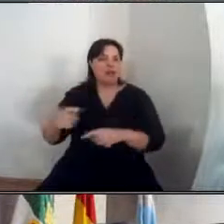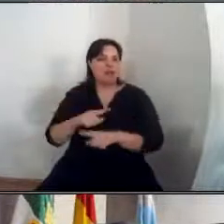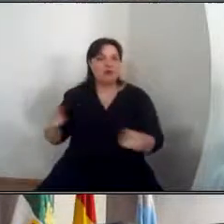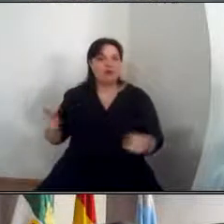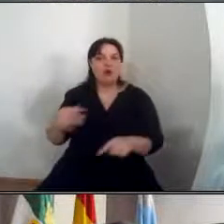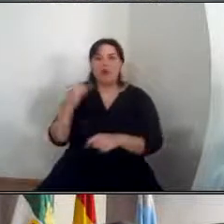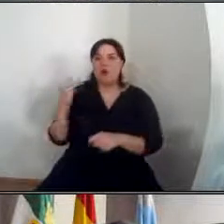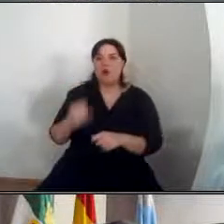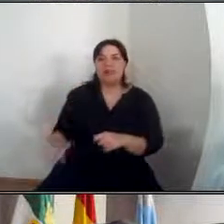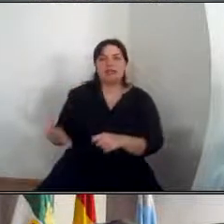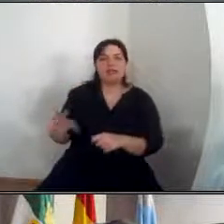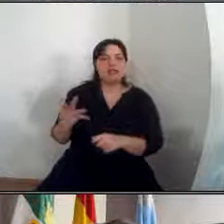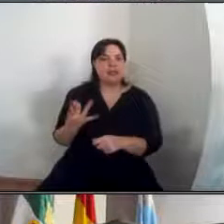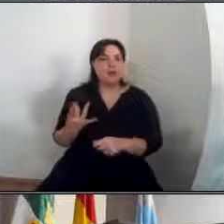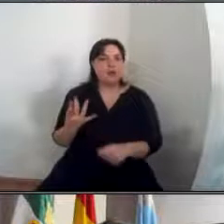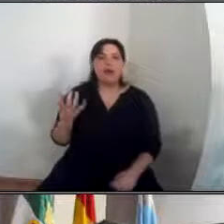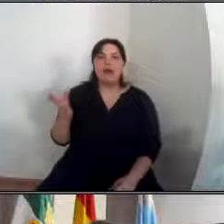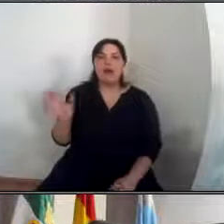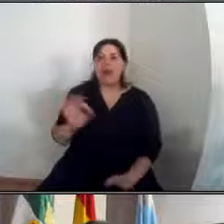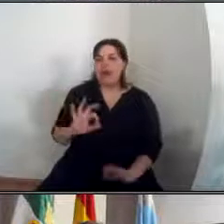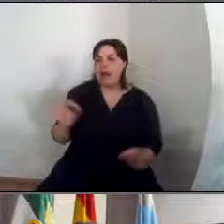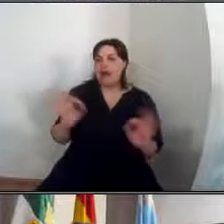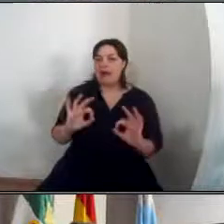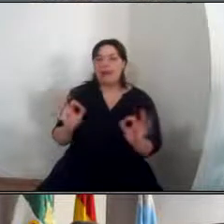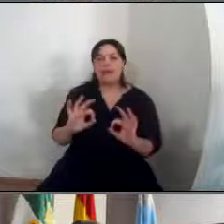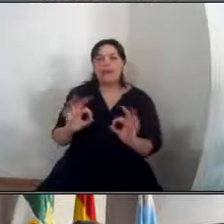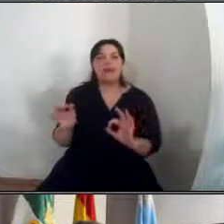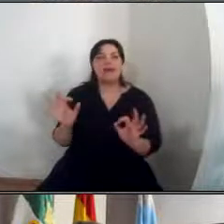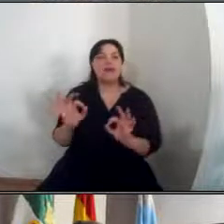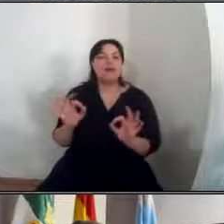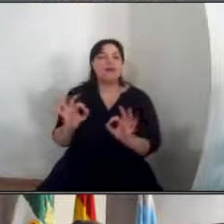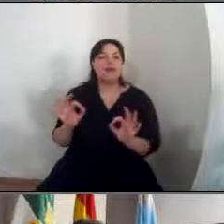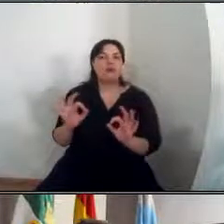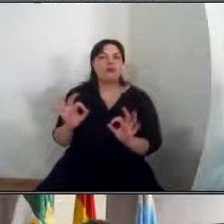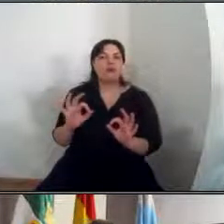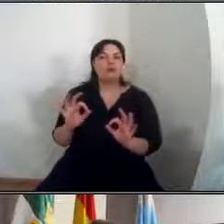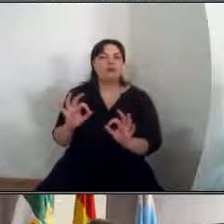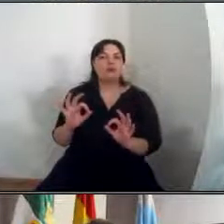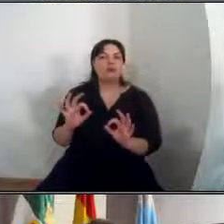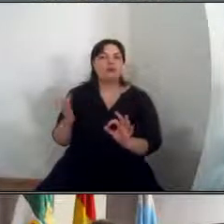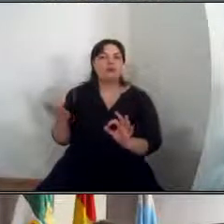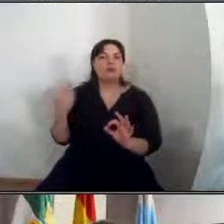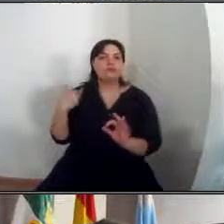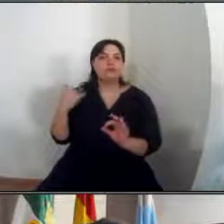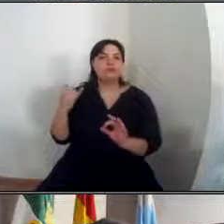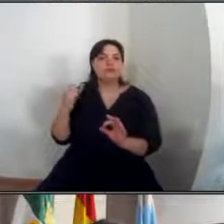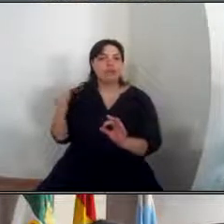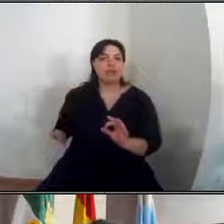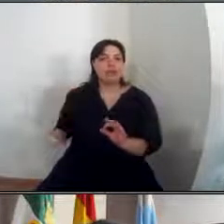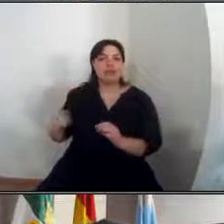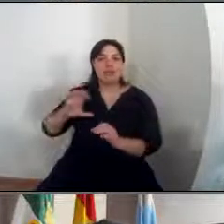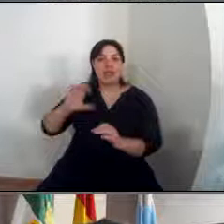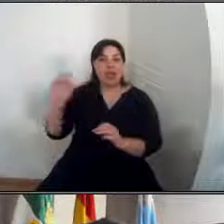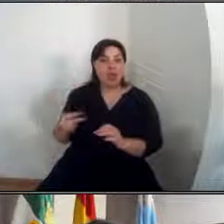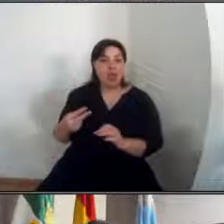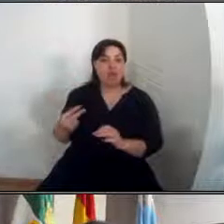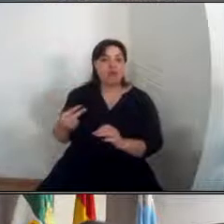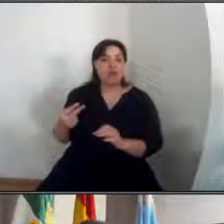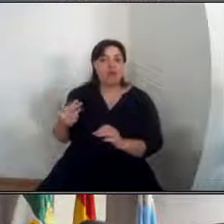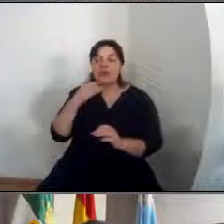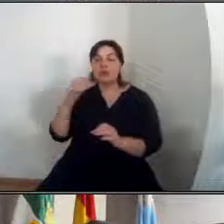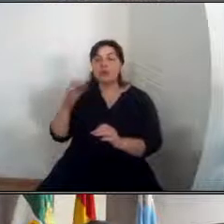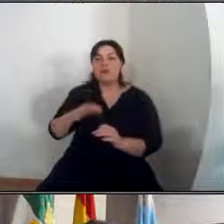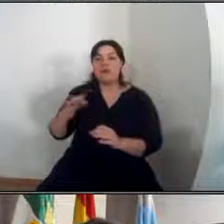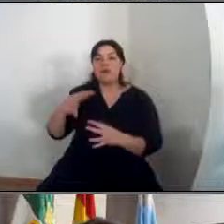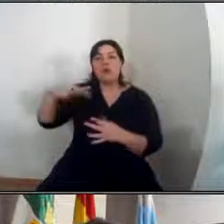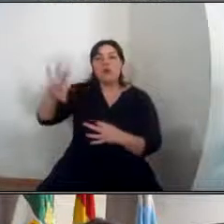de deuda, ni la crisis que se produjo con el euro, que casi acaba con la moneda única. Es